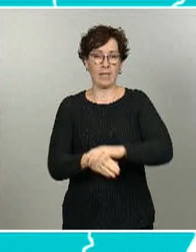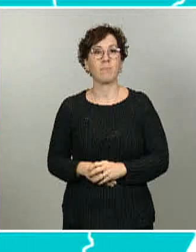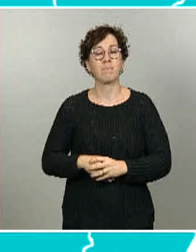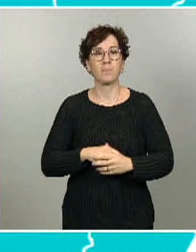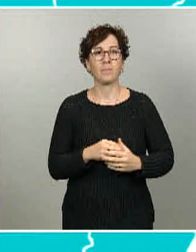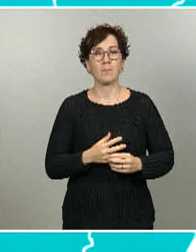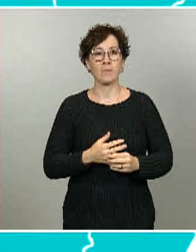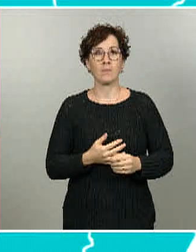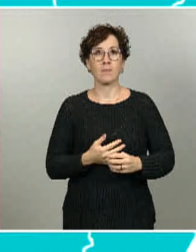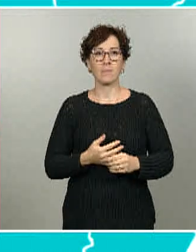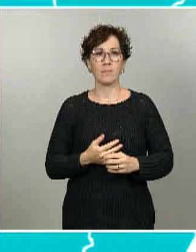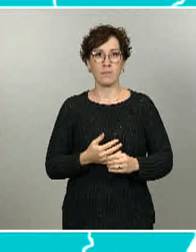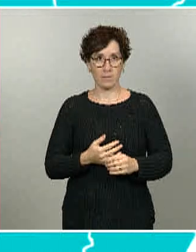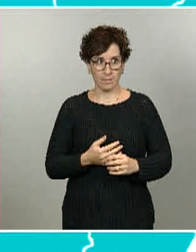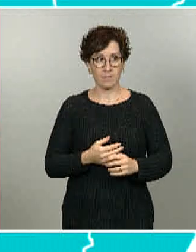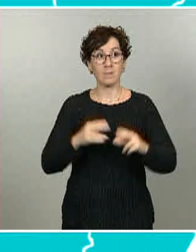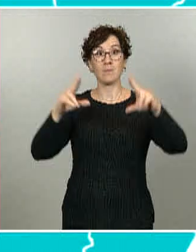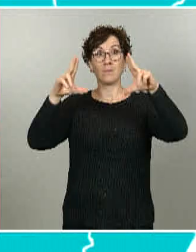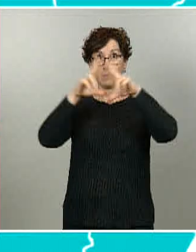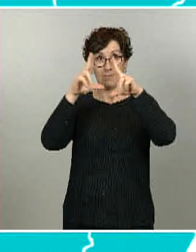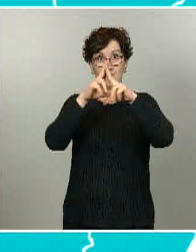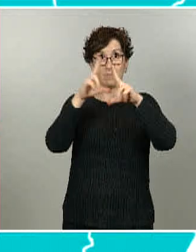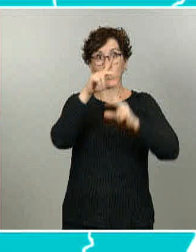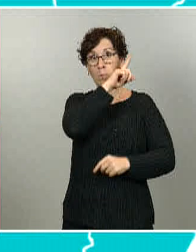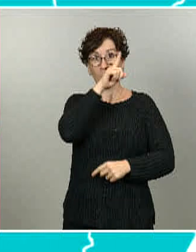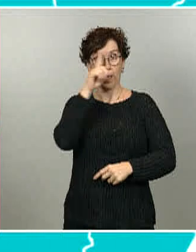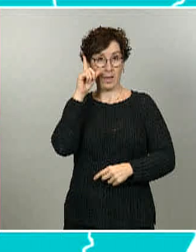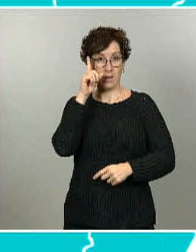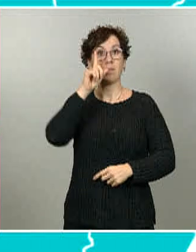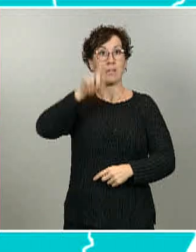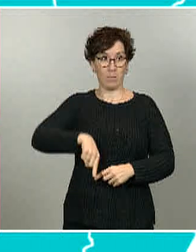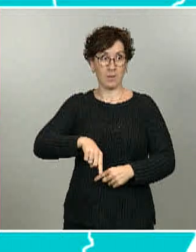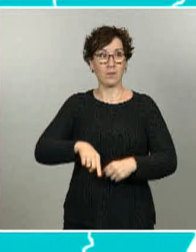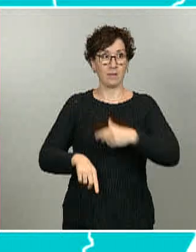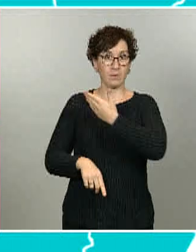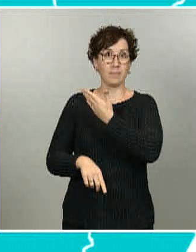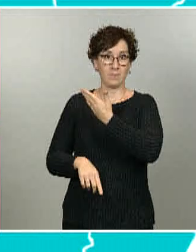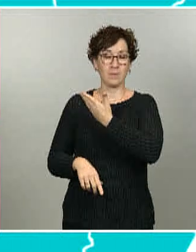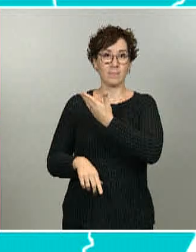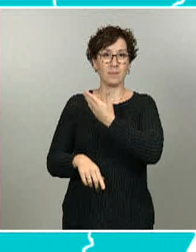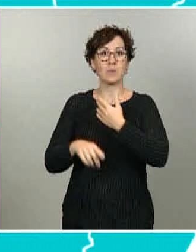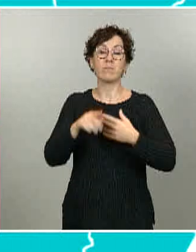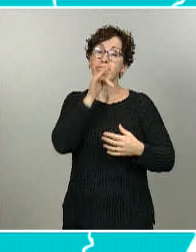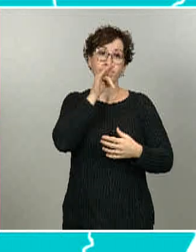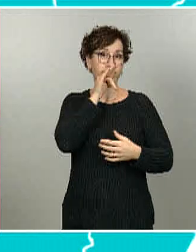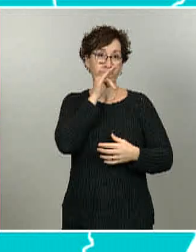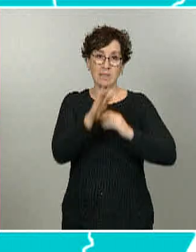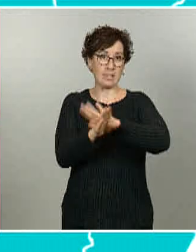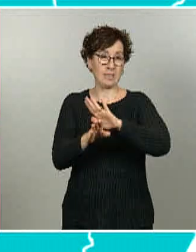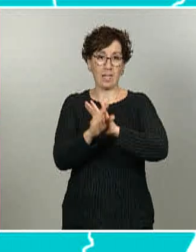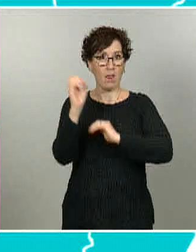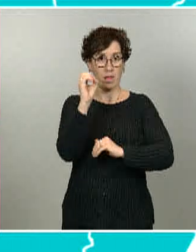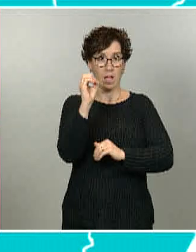ver también la Comunidad de Madrid en este zoom en el mapa. La Comunidad de Madrid por ahora permanece en fase 0, después de una